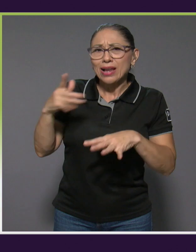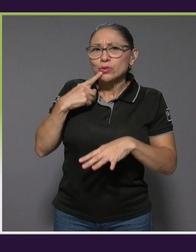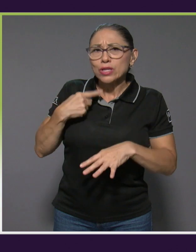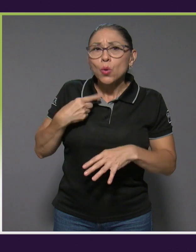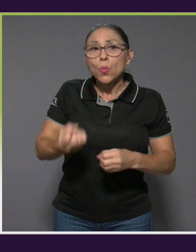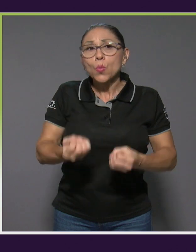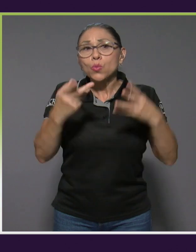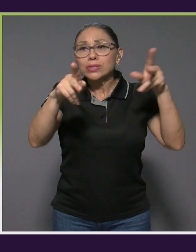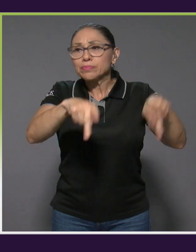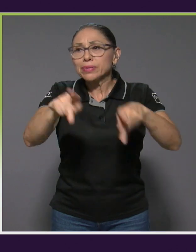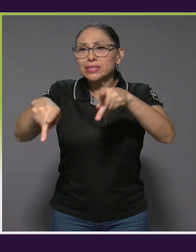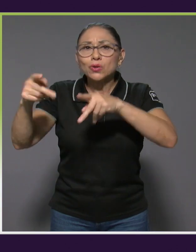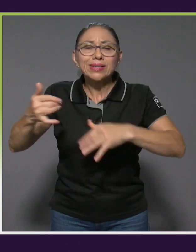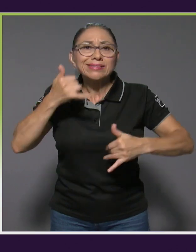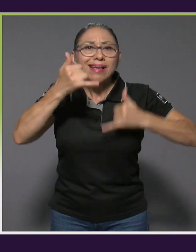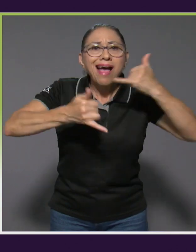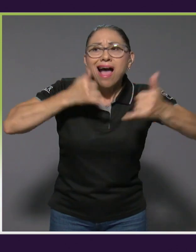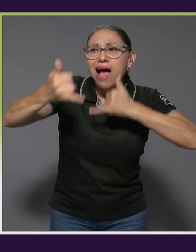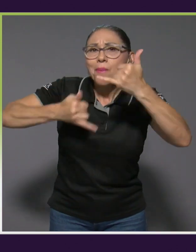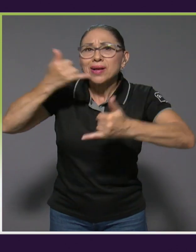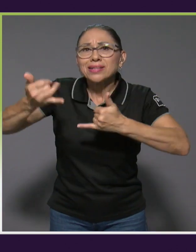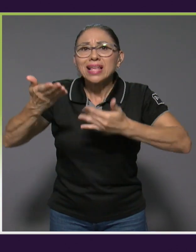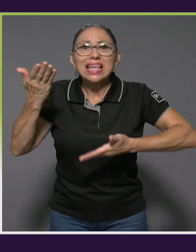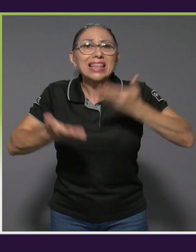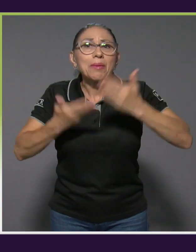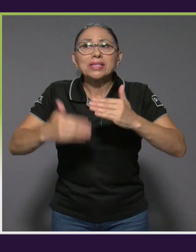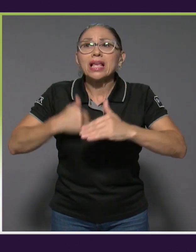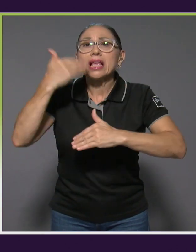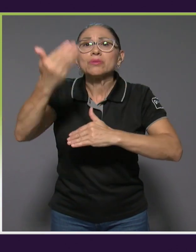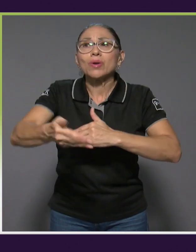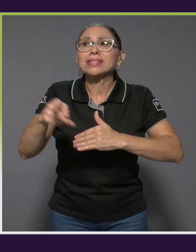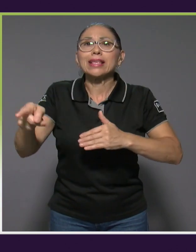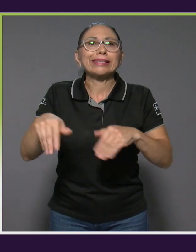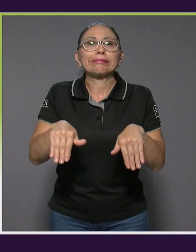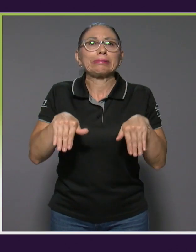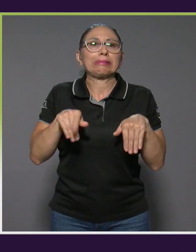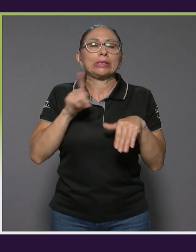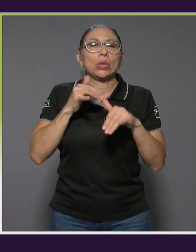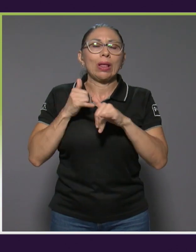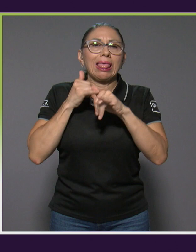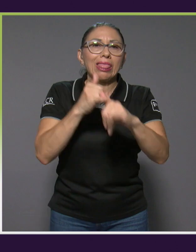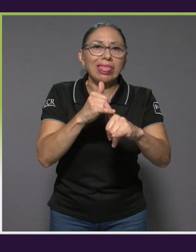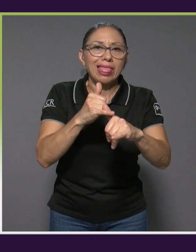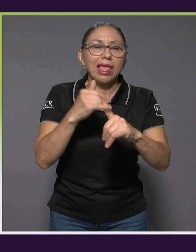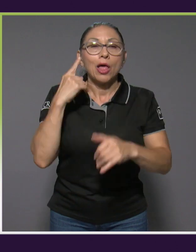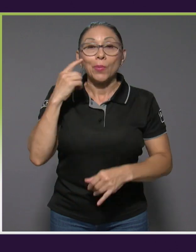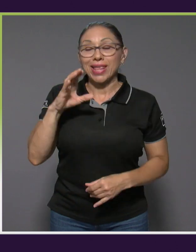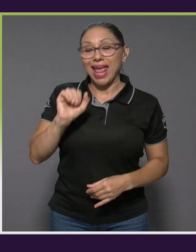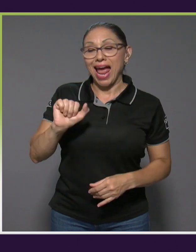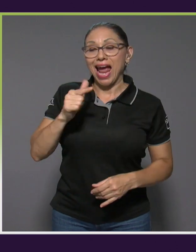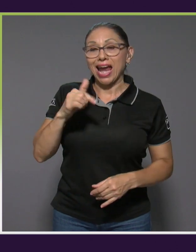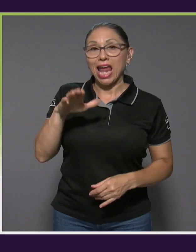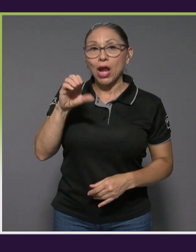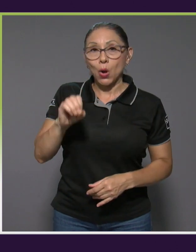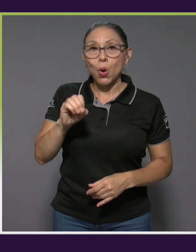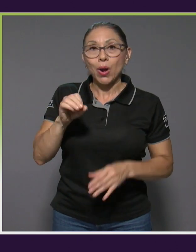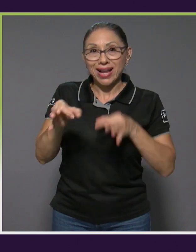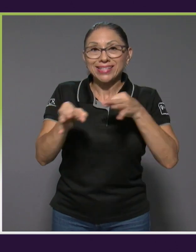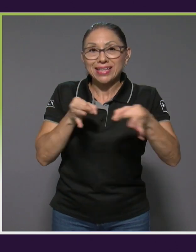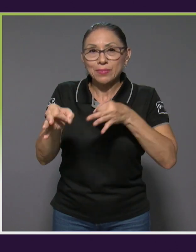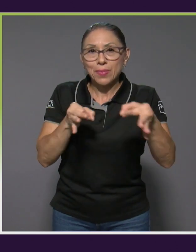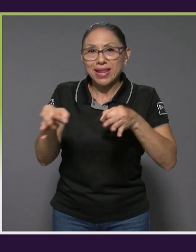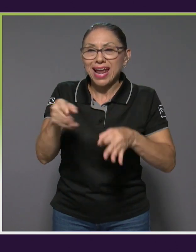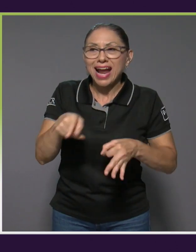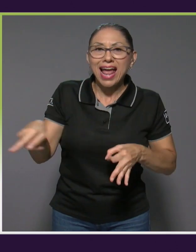personas llaman y de repente no van a hacer la denuncia luego, ¿verdad? Porque en AGECO les explican qué hacer, pero no necesariamente